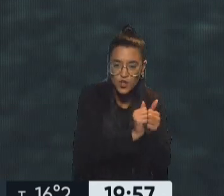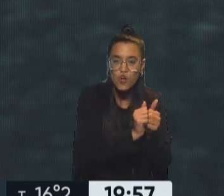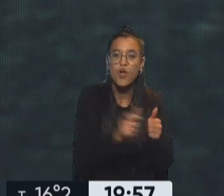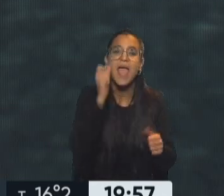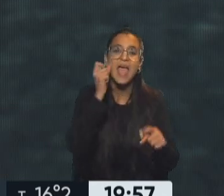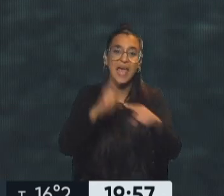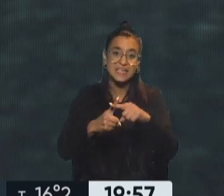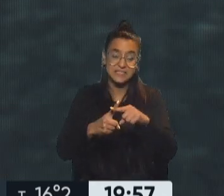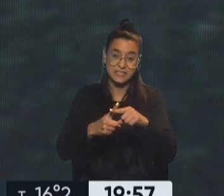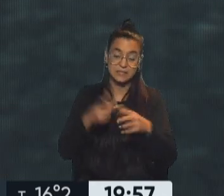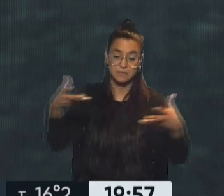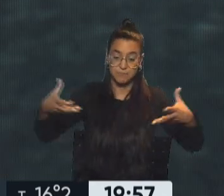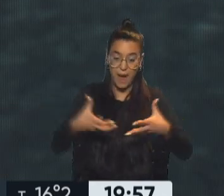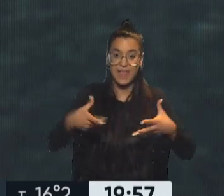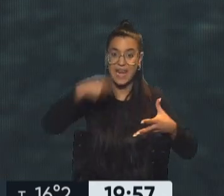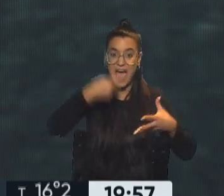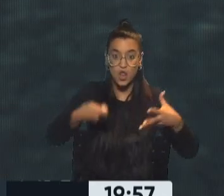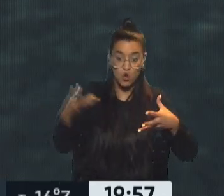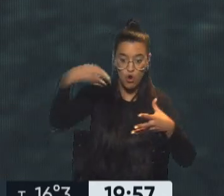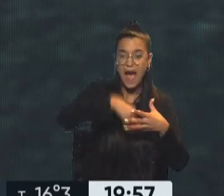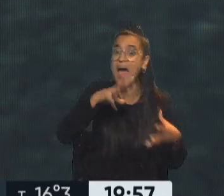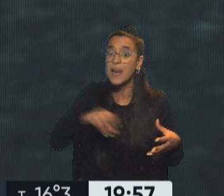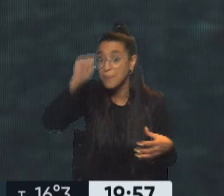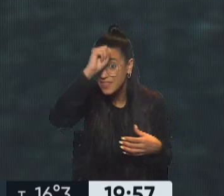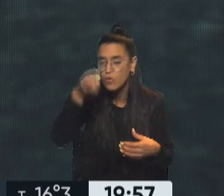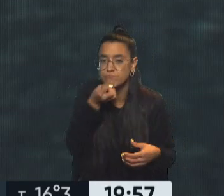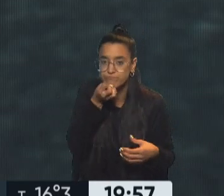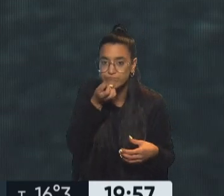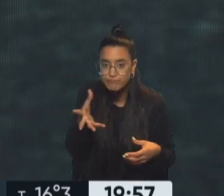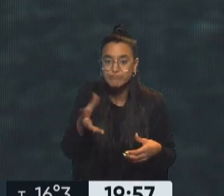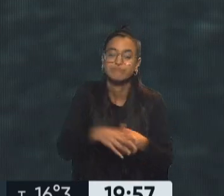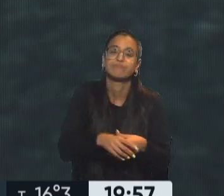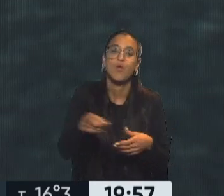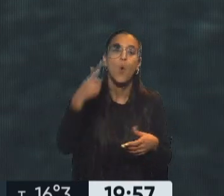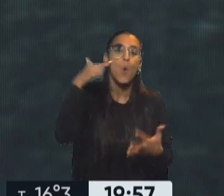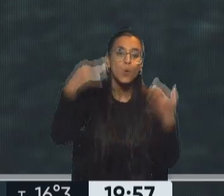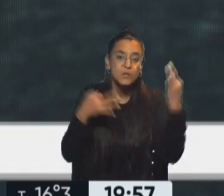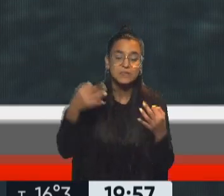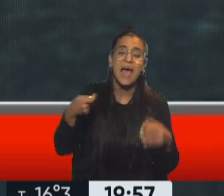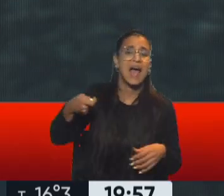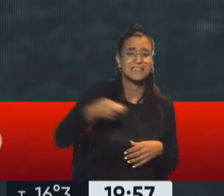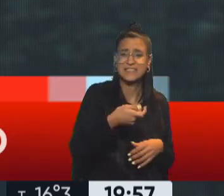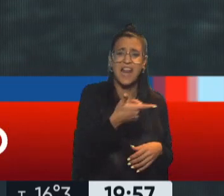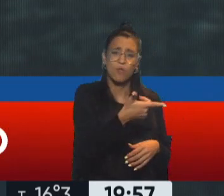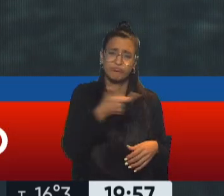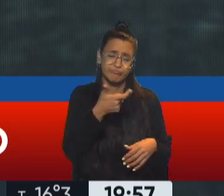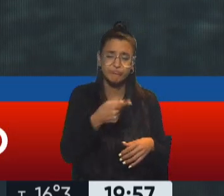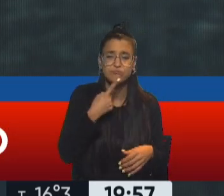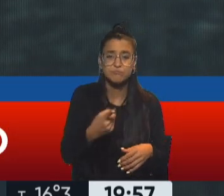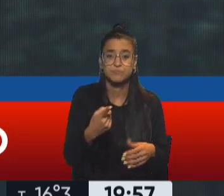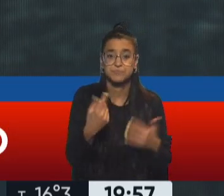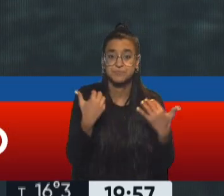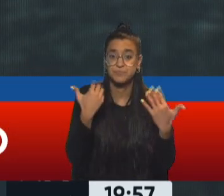ex integrante de una banda narco, un arrepentido que prestó declaración frente a la justicia, fue asesinado a quemarropa frente a